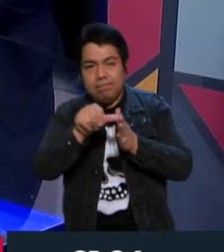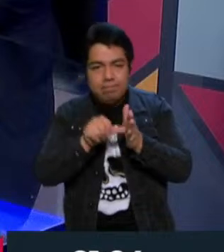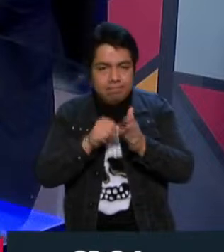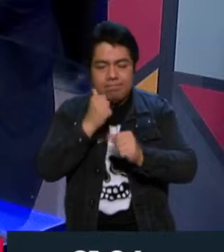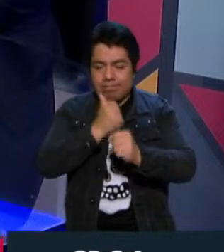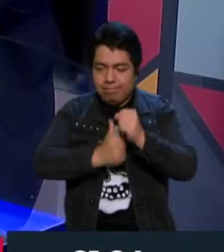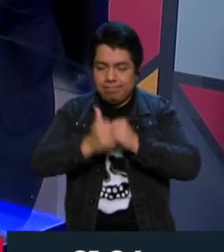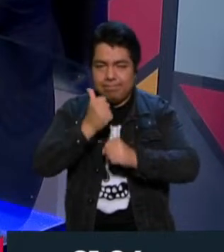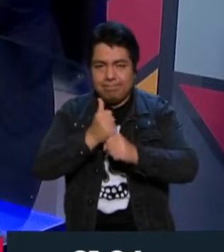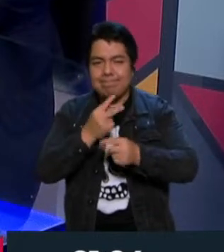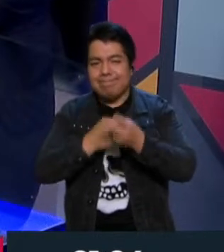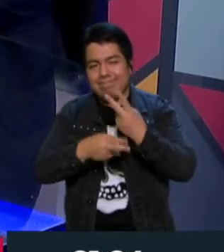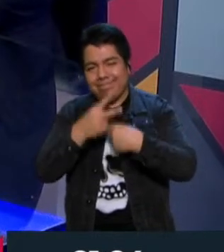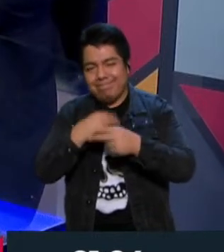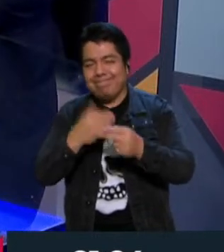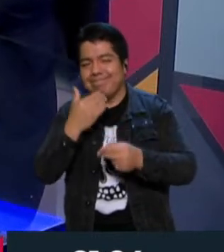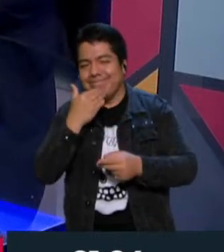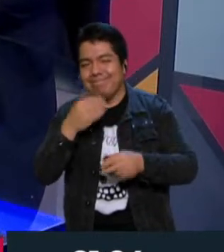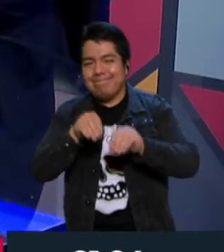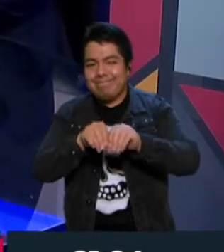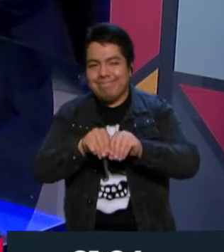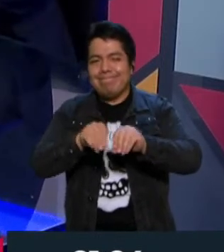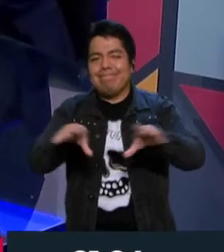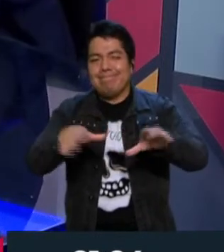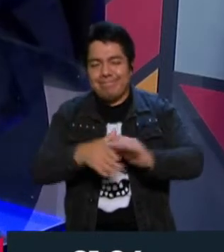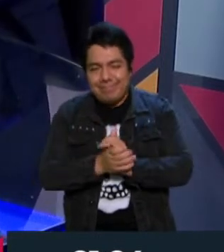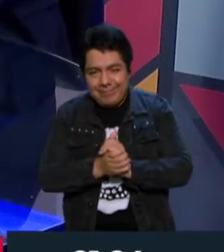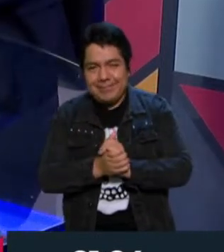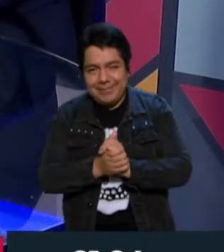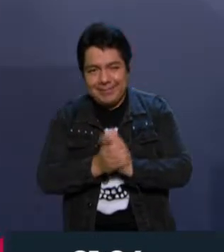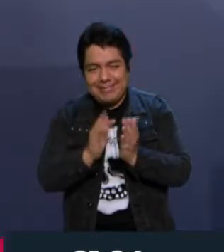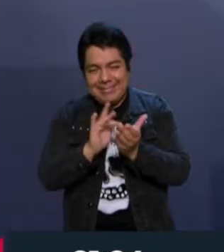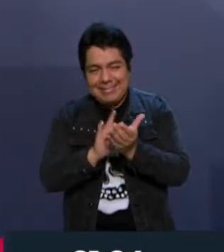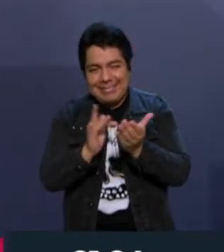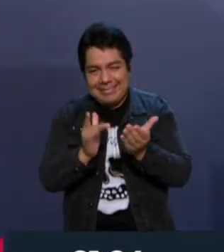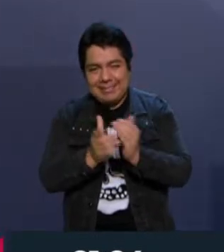a estar dando mucha lata, mucho habrá que informar. Gracias. Por acá nos veremos, muchas gracias. Y bueno, yo le cuento que